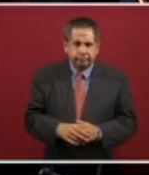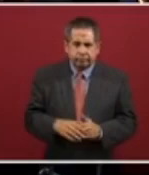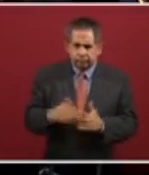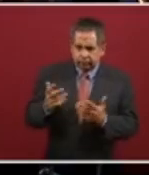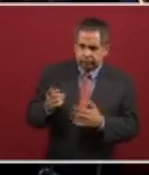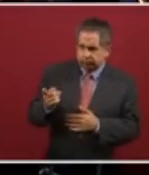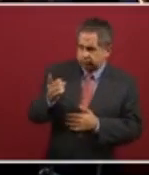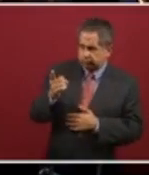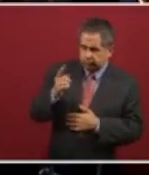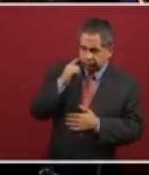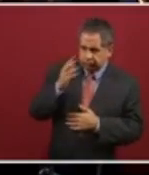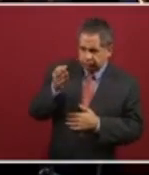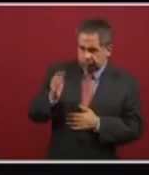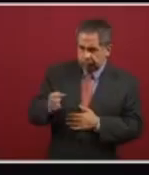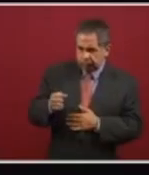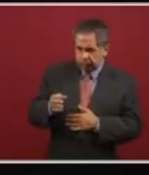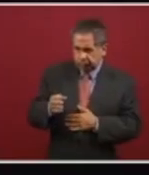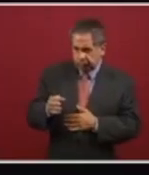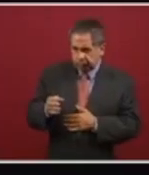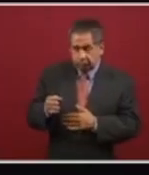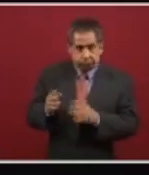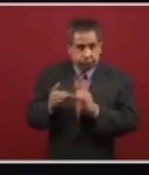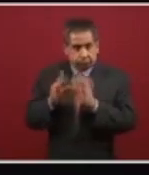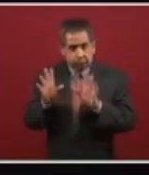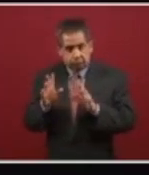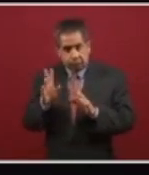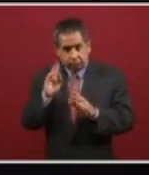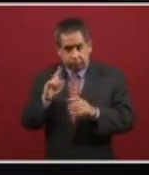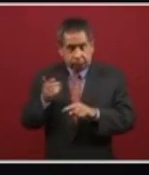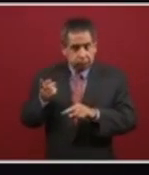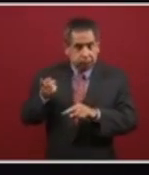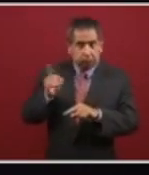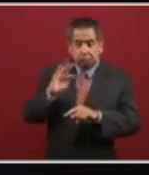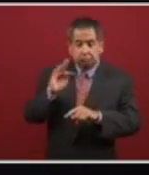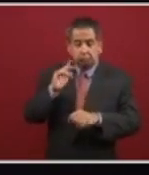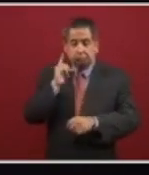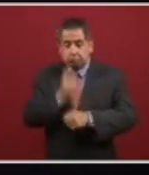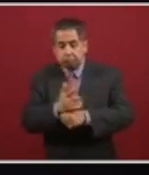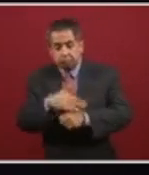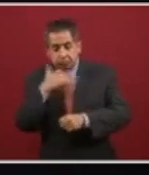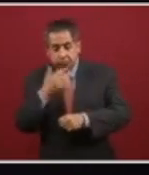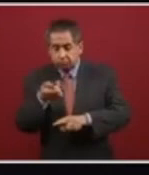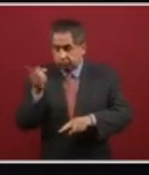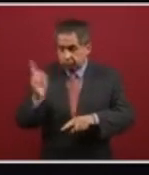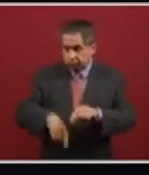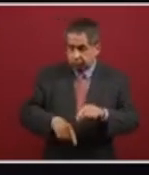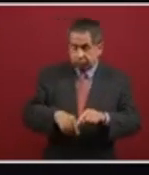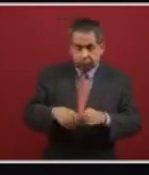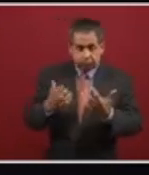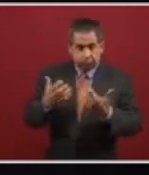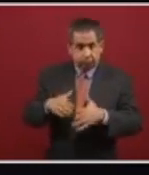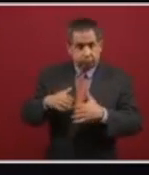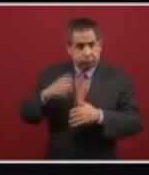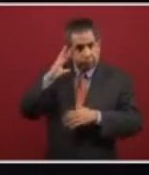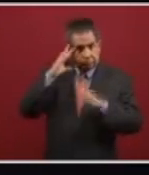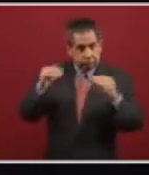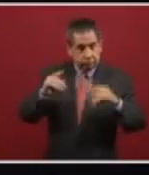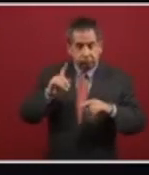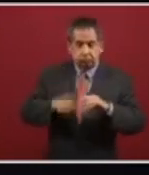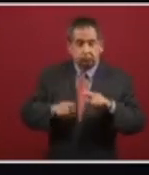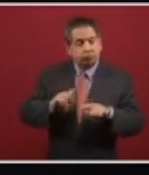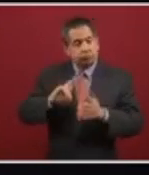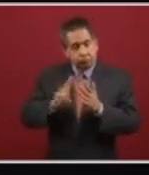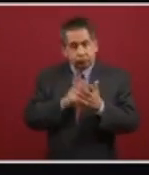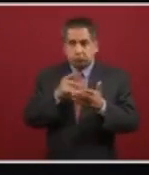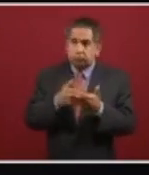Entonces, ¿usted aceptaría, en dado caso se le retiraría esta concesión a la empresa holandesa y se